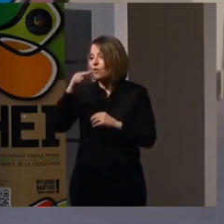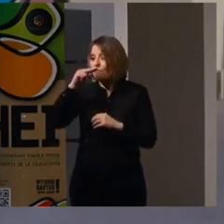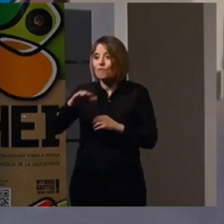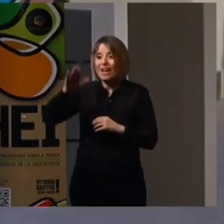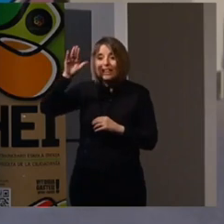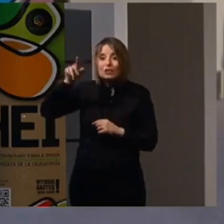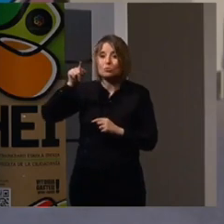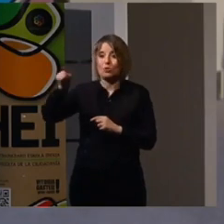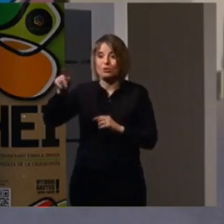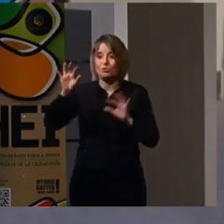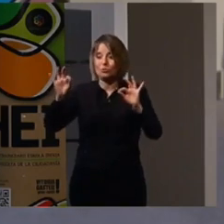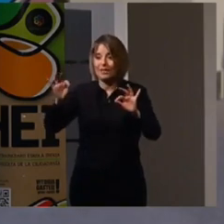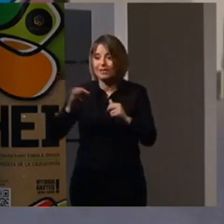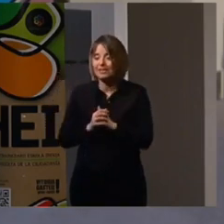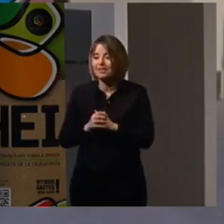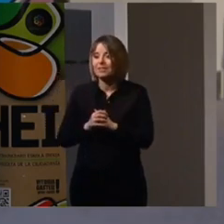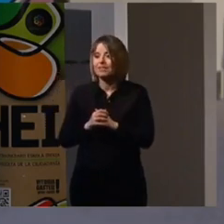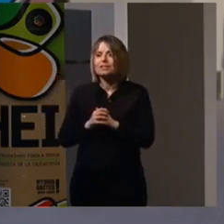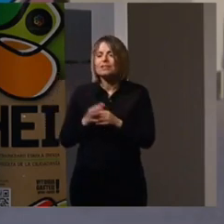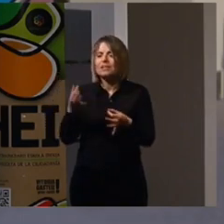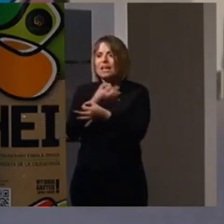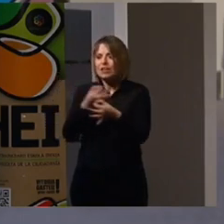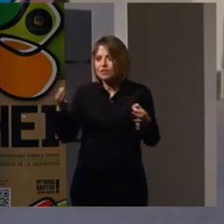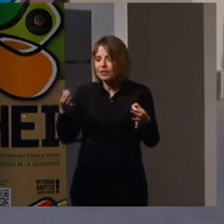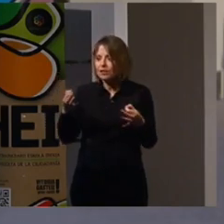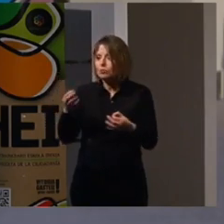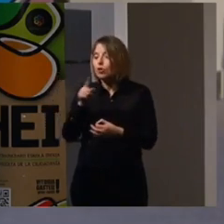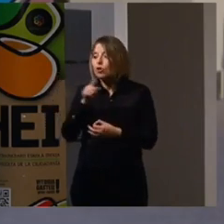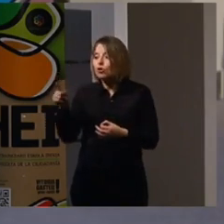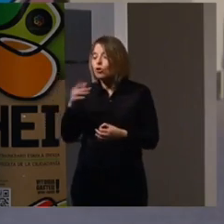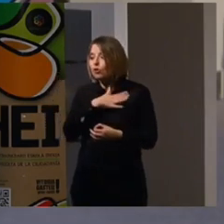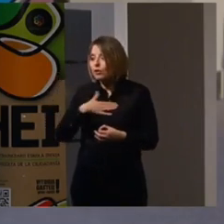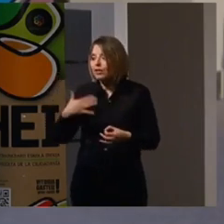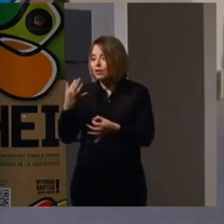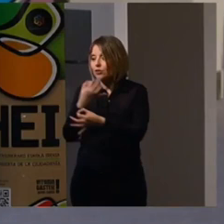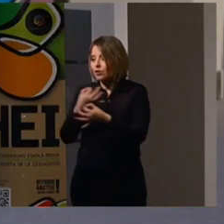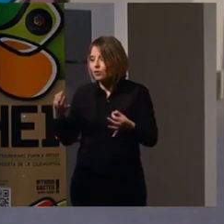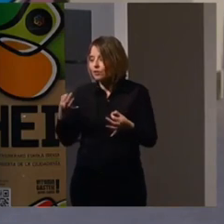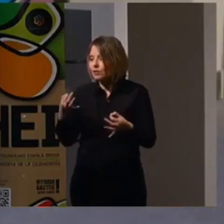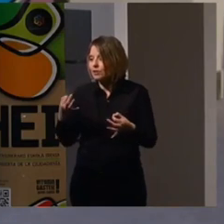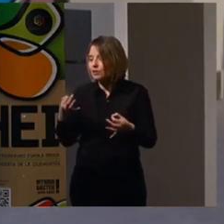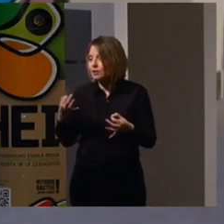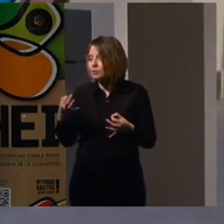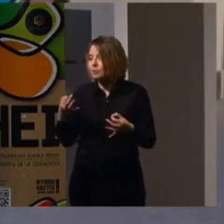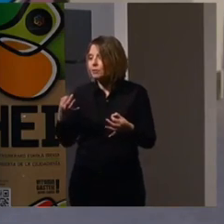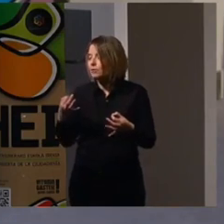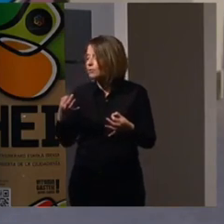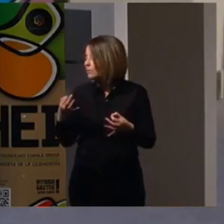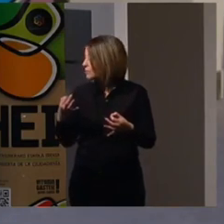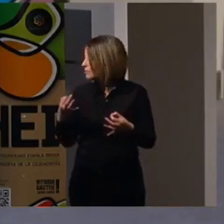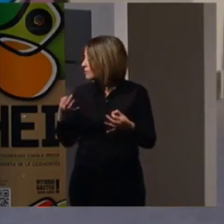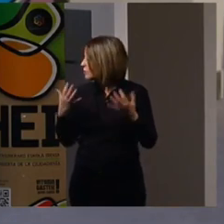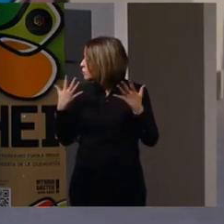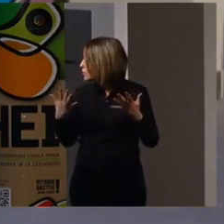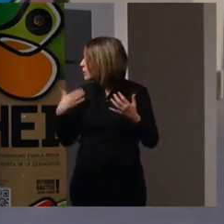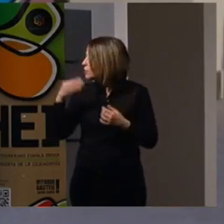fue exclusivamente esto. Y fue muy efectivo. No en la línea en la que yo querría que hubiera sido efectivo, evidentemente.